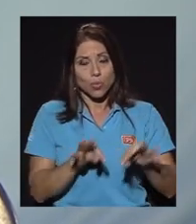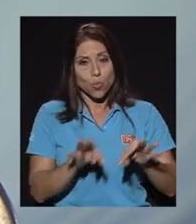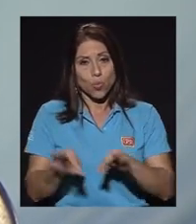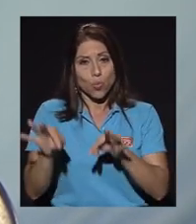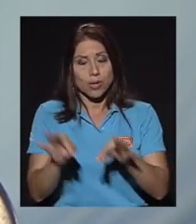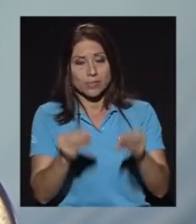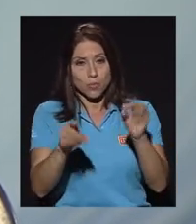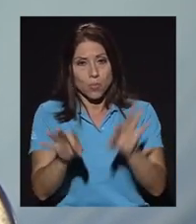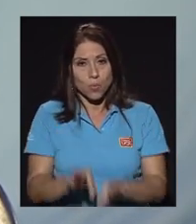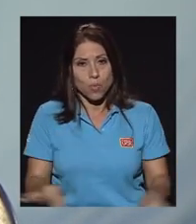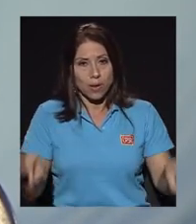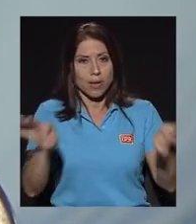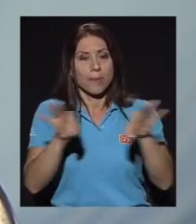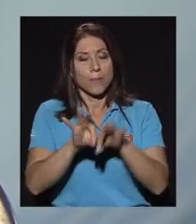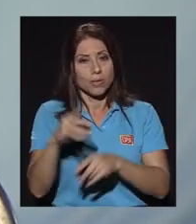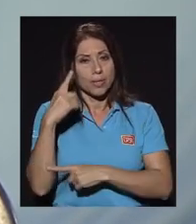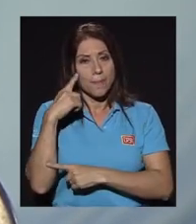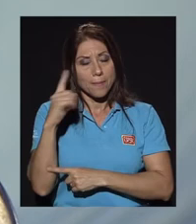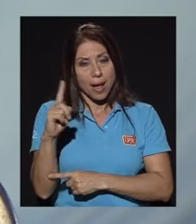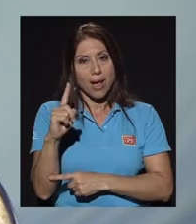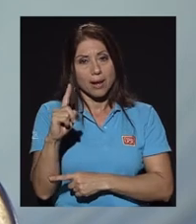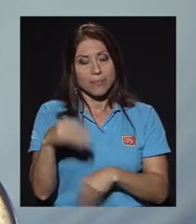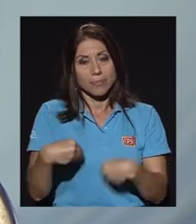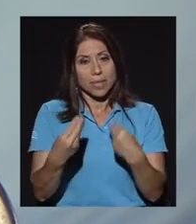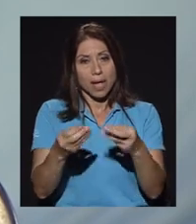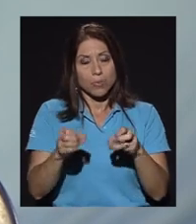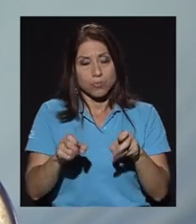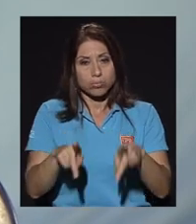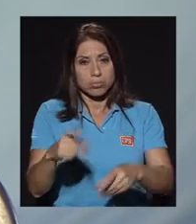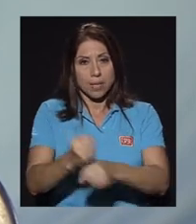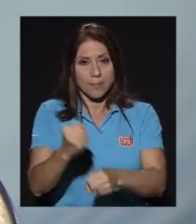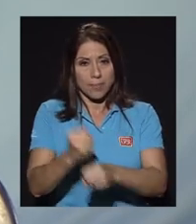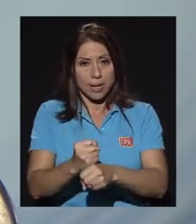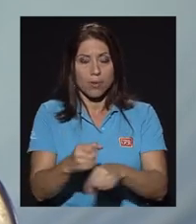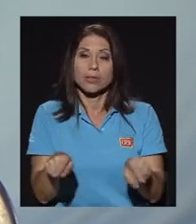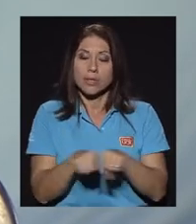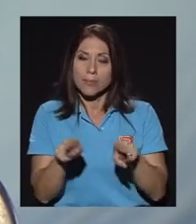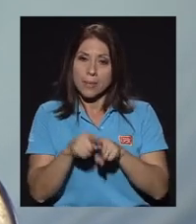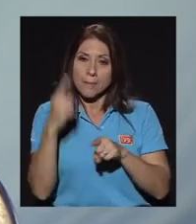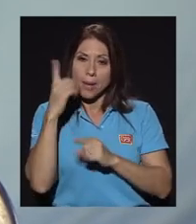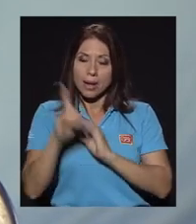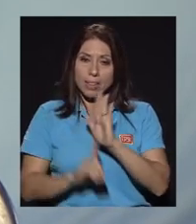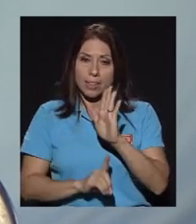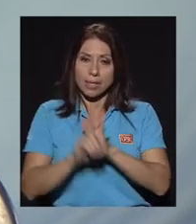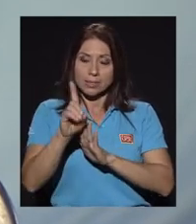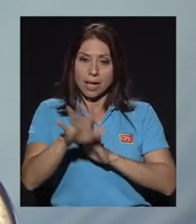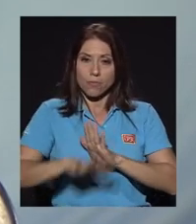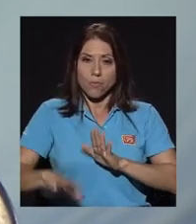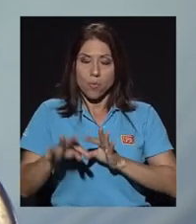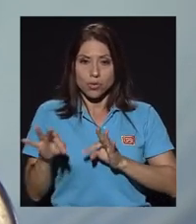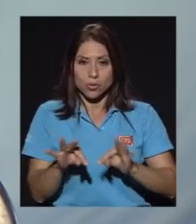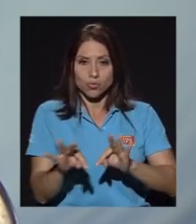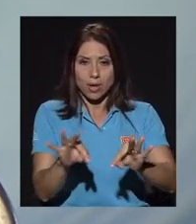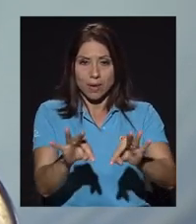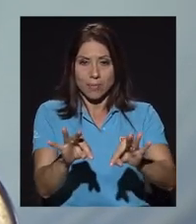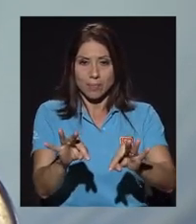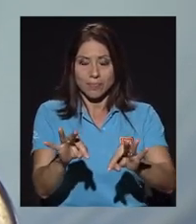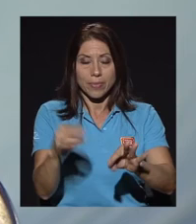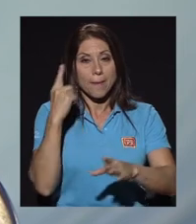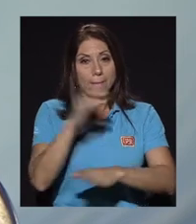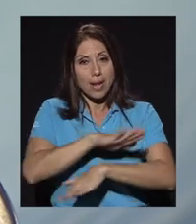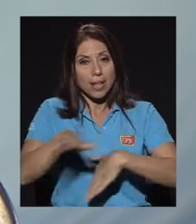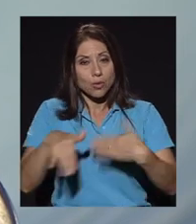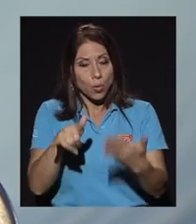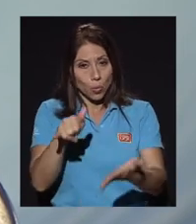eje importante para generar empleo y para además generar desarrollo en el cantón de Turrialba. Para